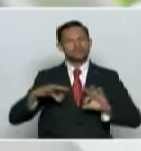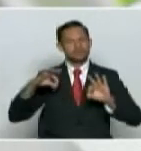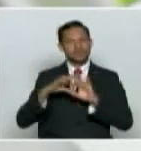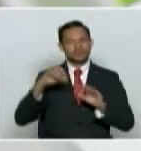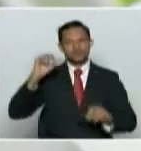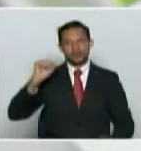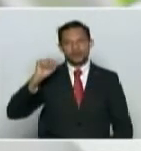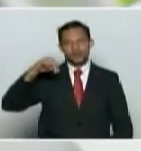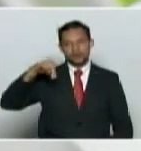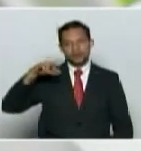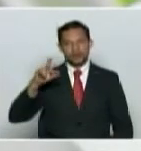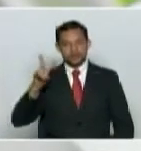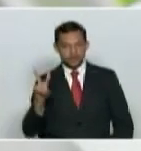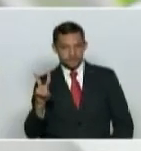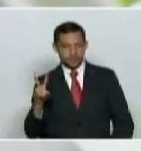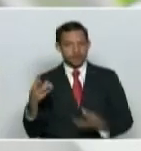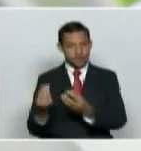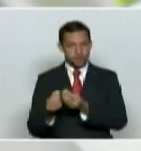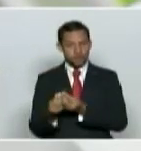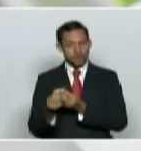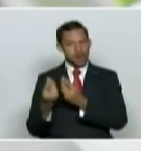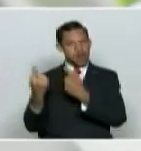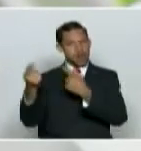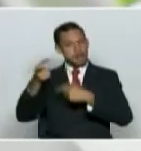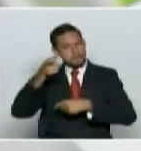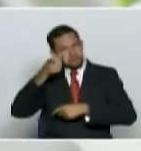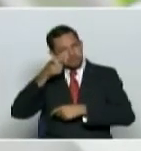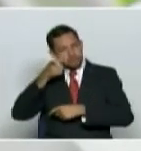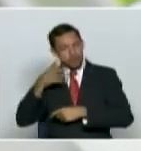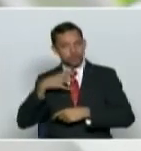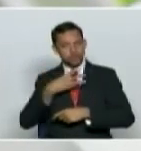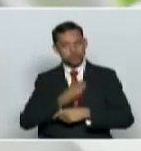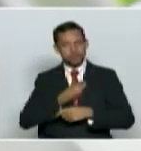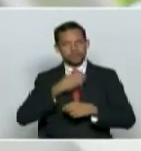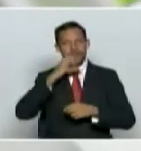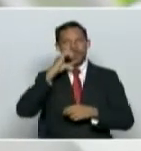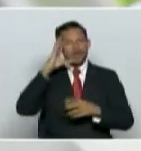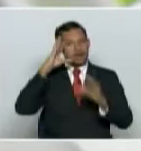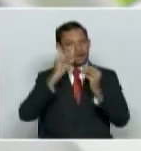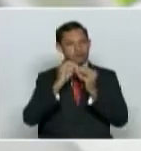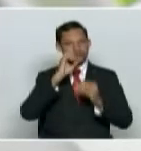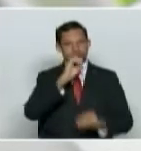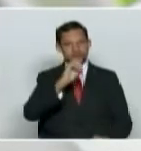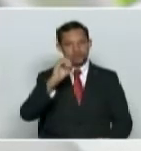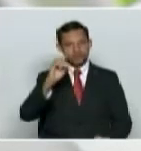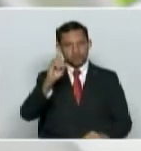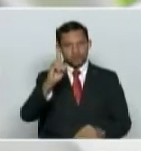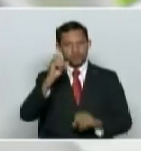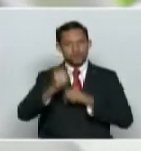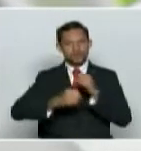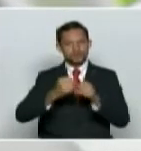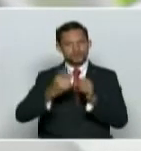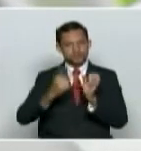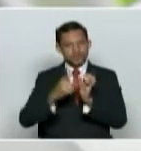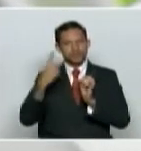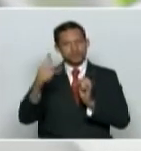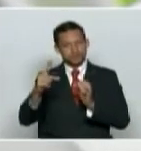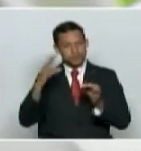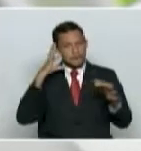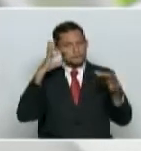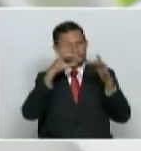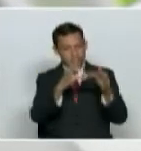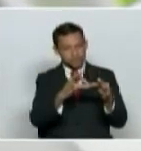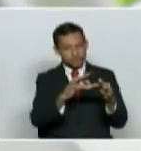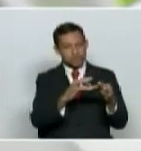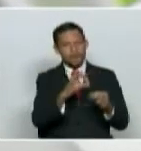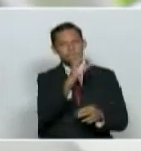de Televisión, ahora Autoridad Nacional. Entre ellos está el Acuerdo 001 de 2012, en el que debemos cumplir con un